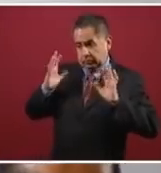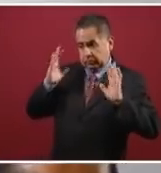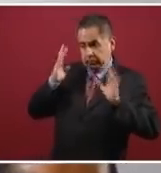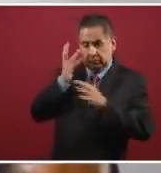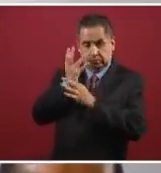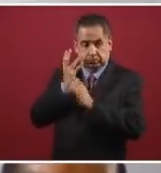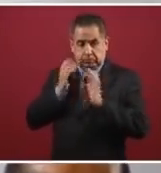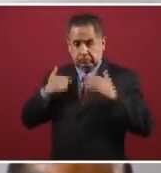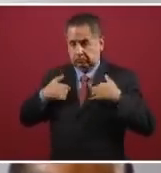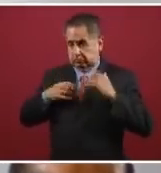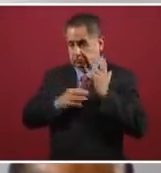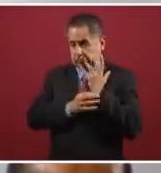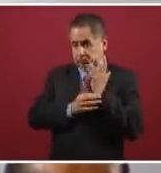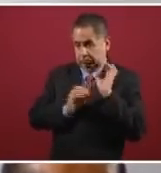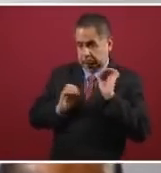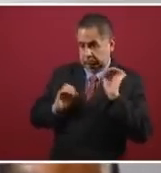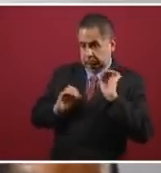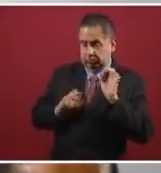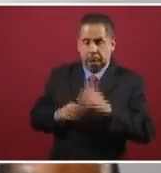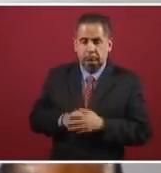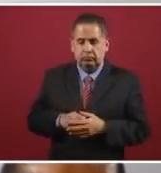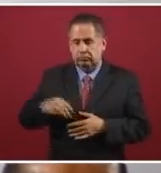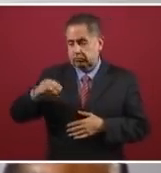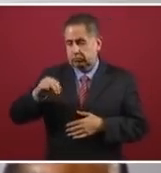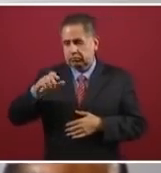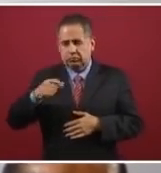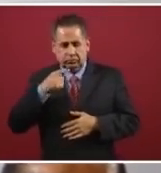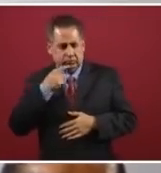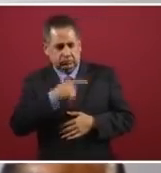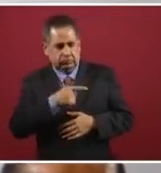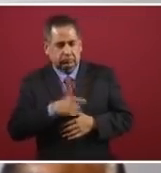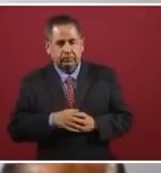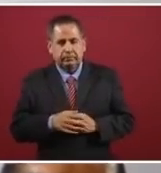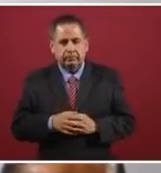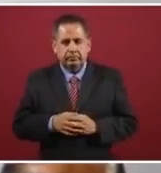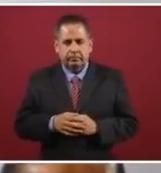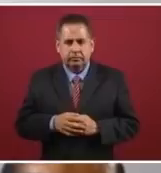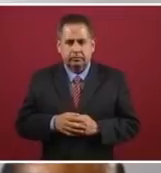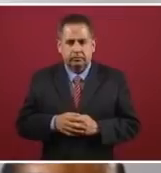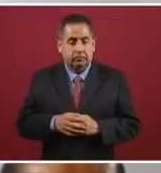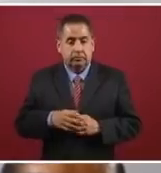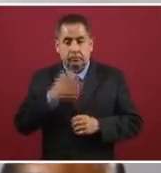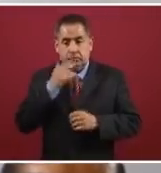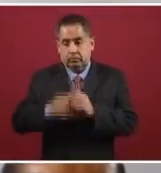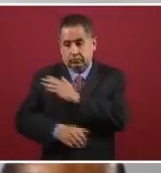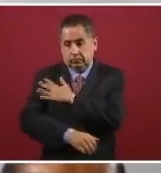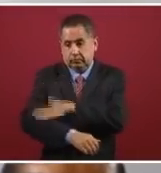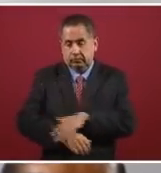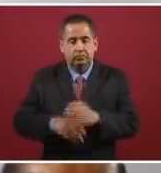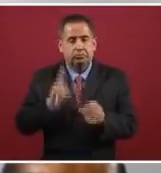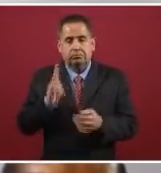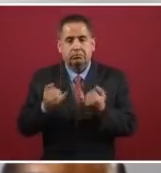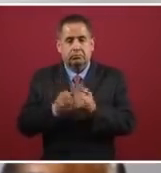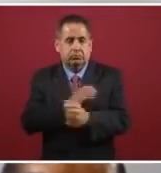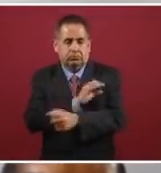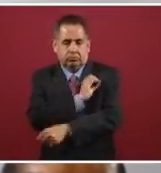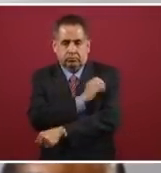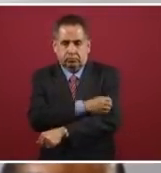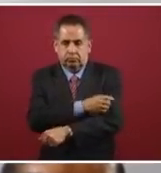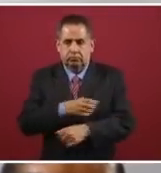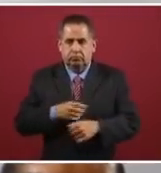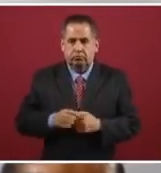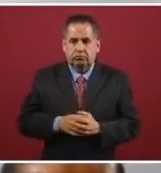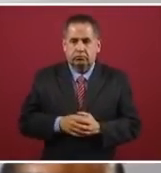con lo que está pasando. Y dicen que Manuel González, que era, le faltaba un brazo, como Obregón, empezó a jalar